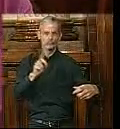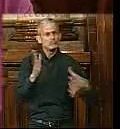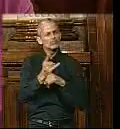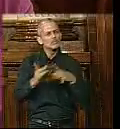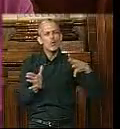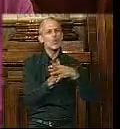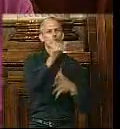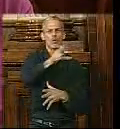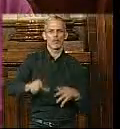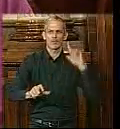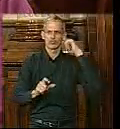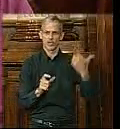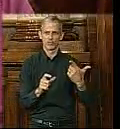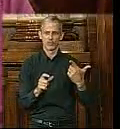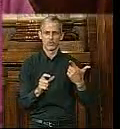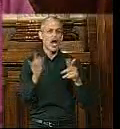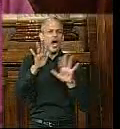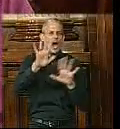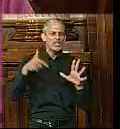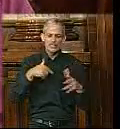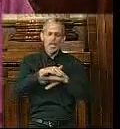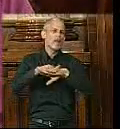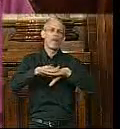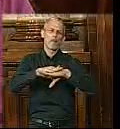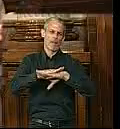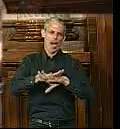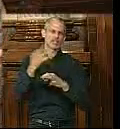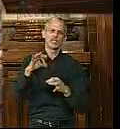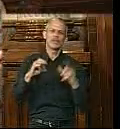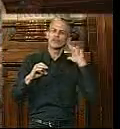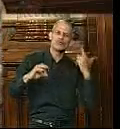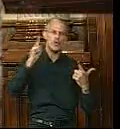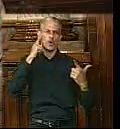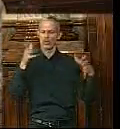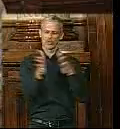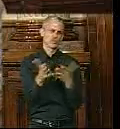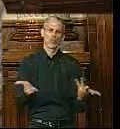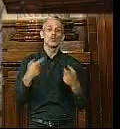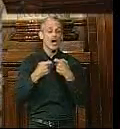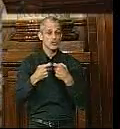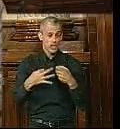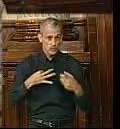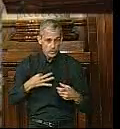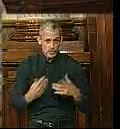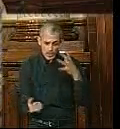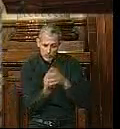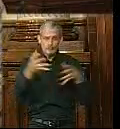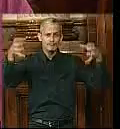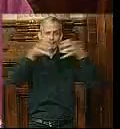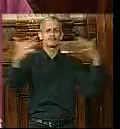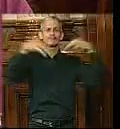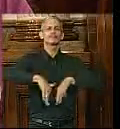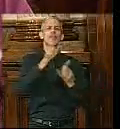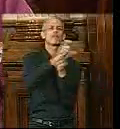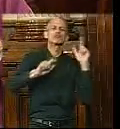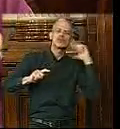es la base sobre la cual trabajamos. Sobre la que está conformada la asociación civil. La asociación civil está conformada por personas sordas y